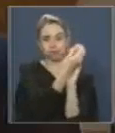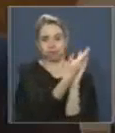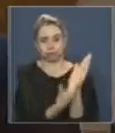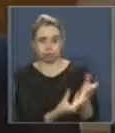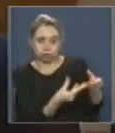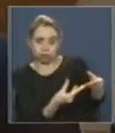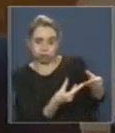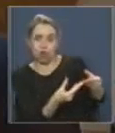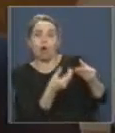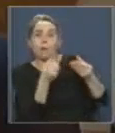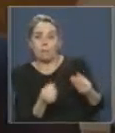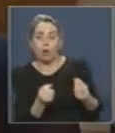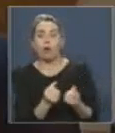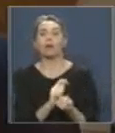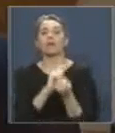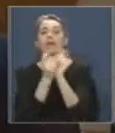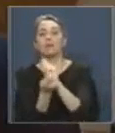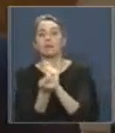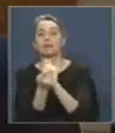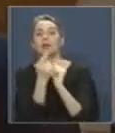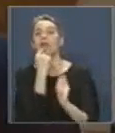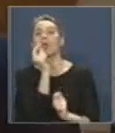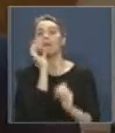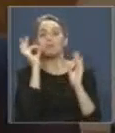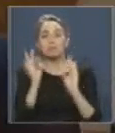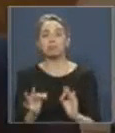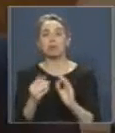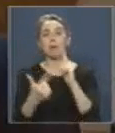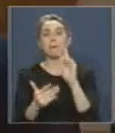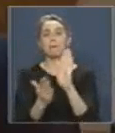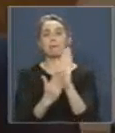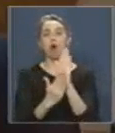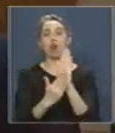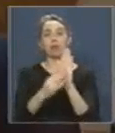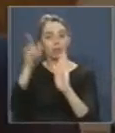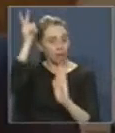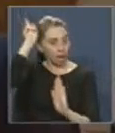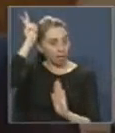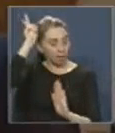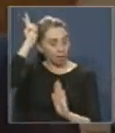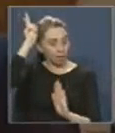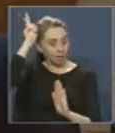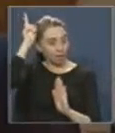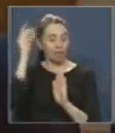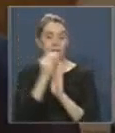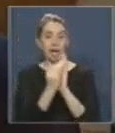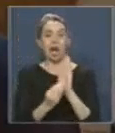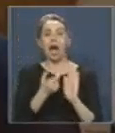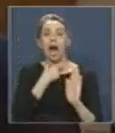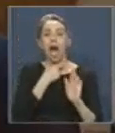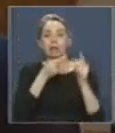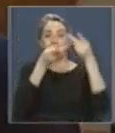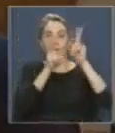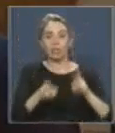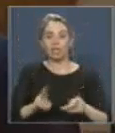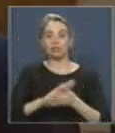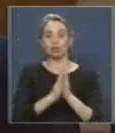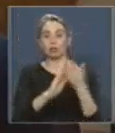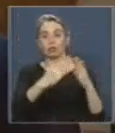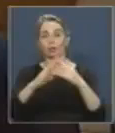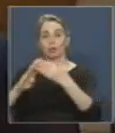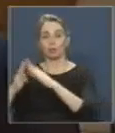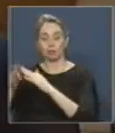para que se pueda redefinir y definir una política indígena garantizando derechos a todos los